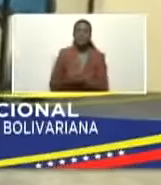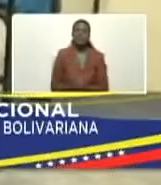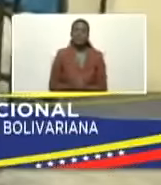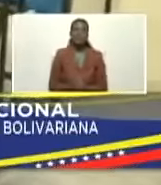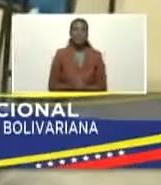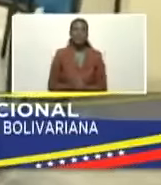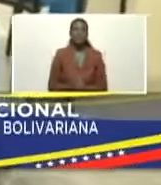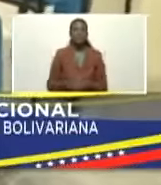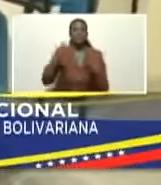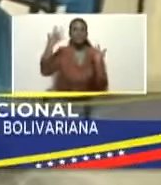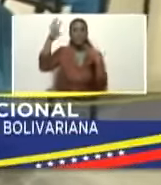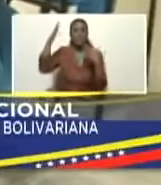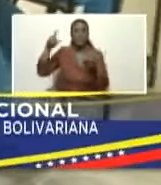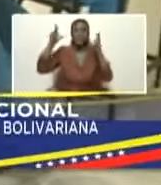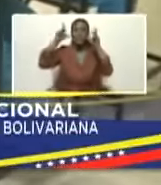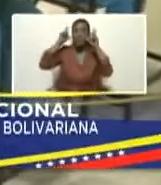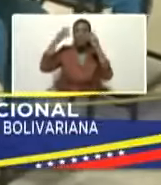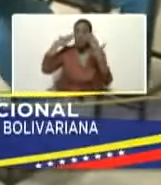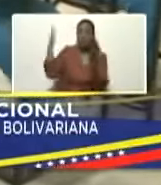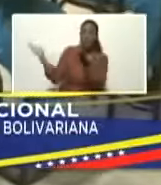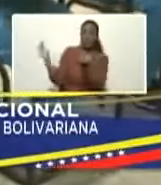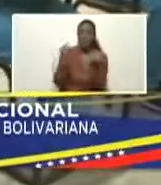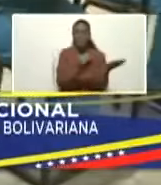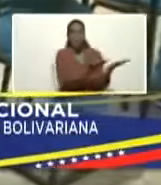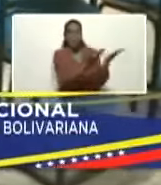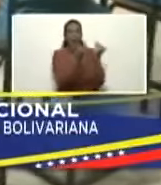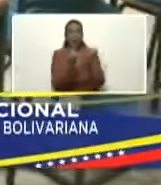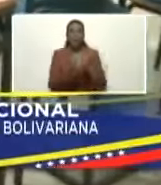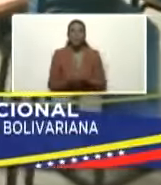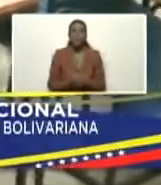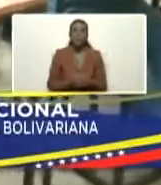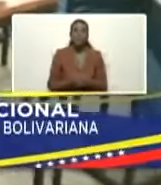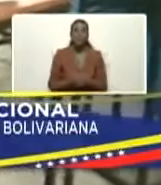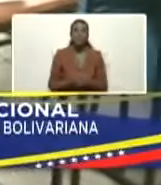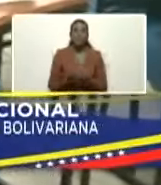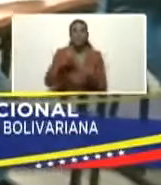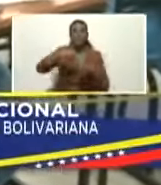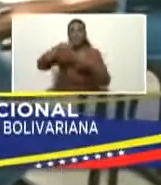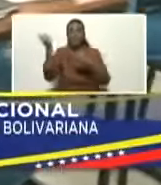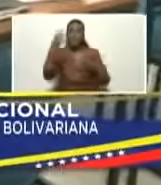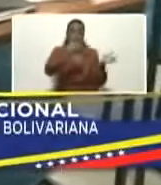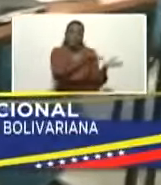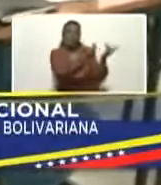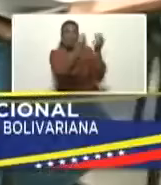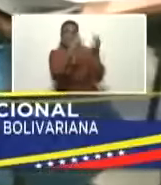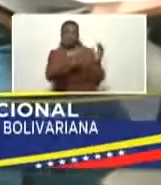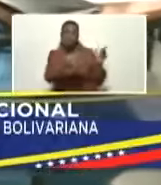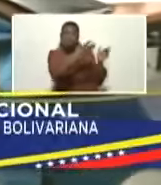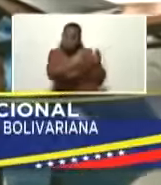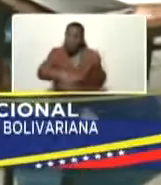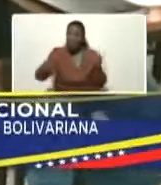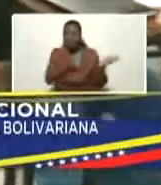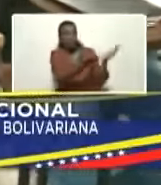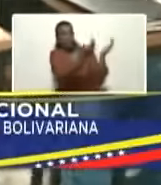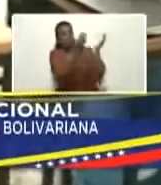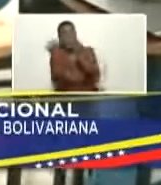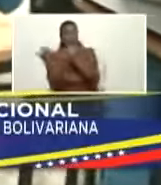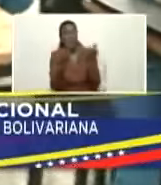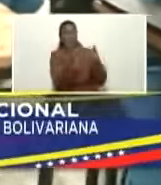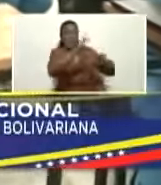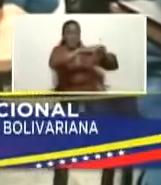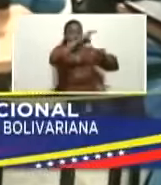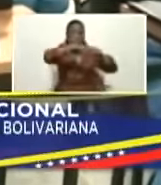Una foto. Allí tenía que ser allá afuera. ¿Quieren foto? Véngase para acá foto,